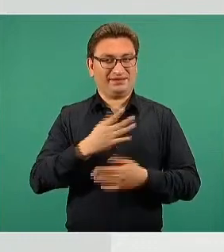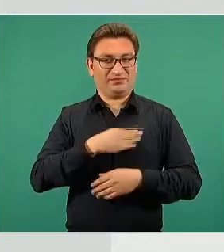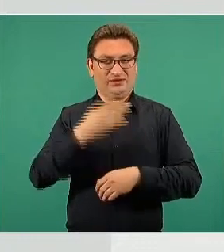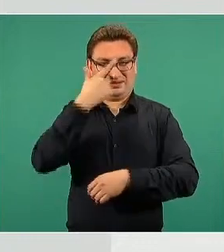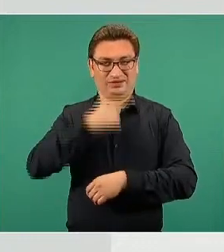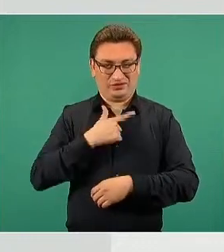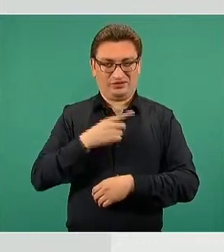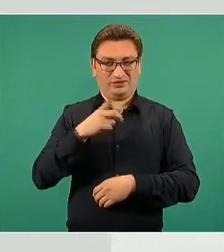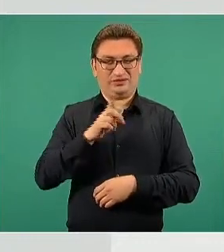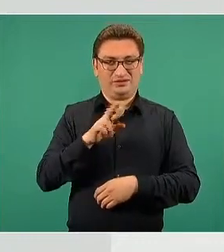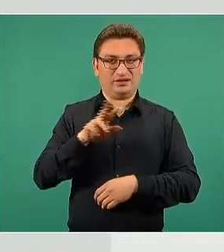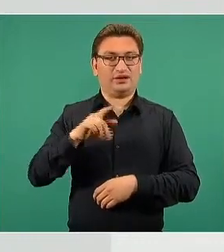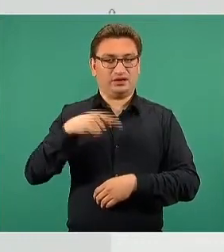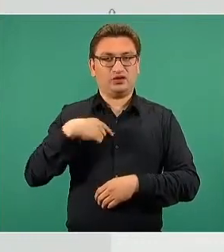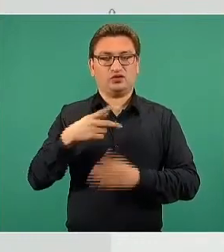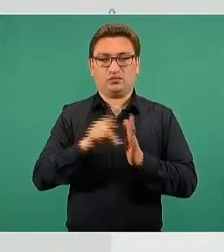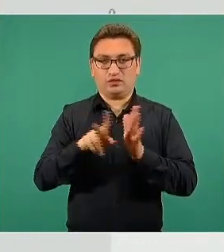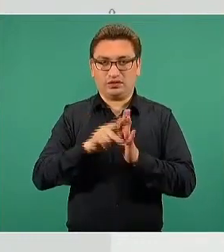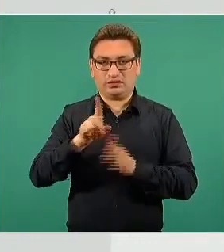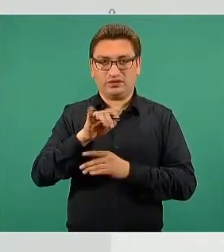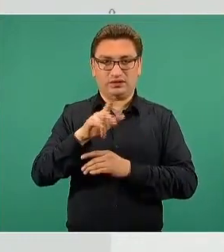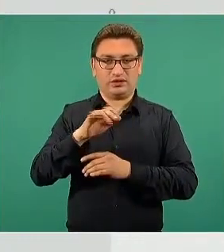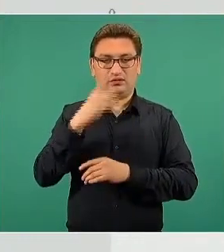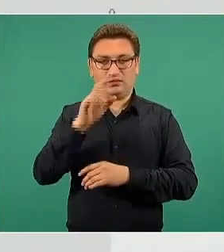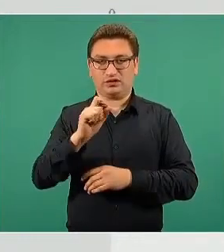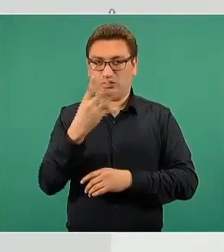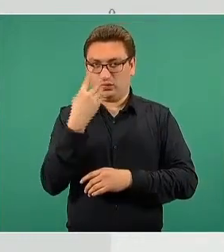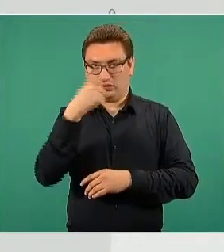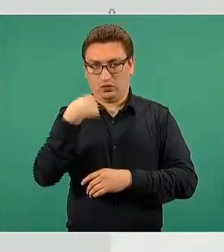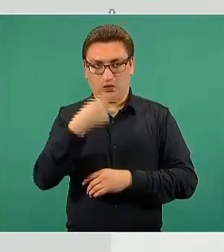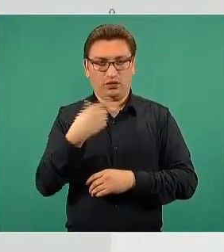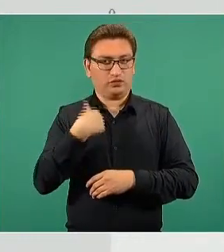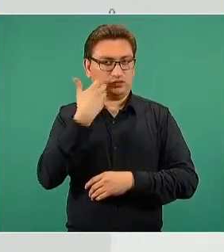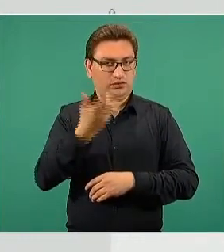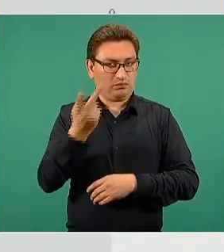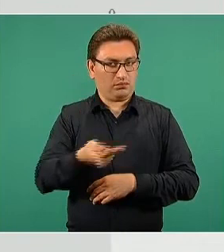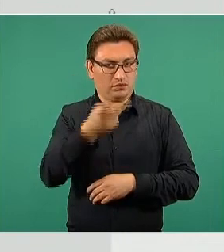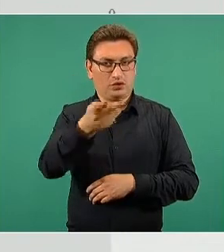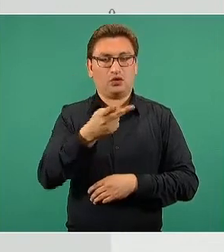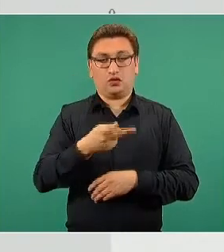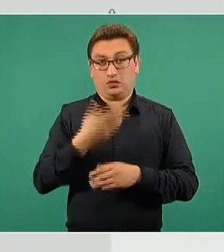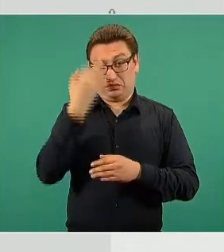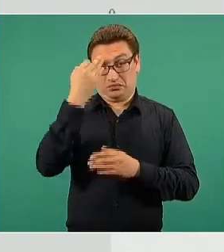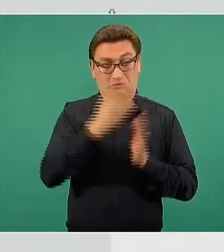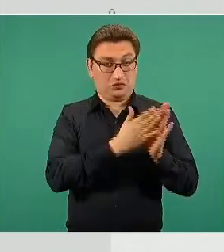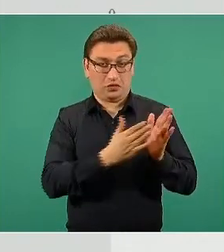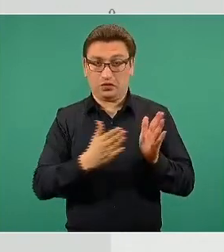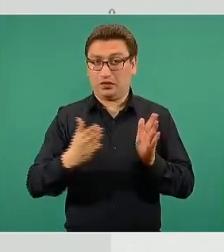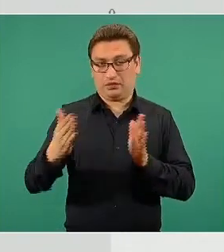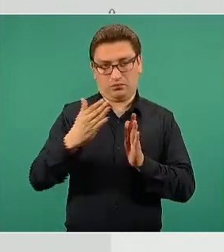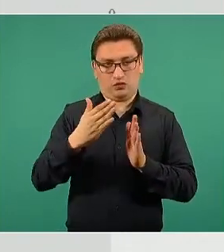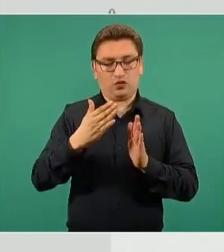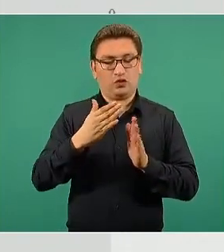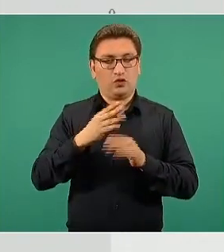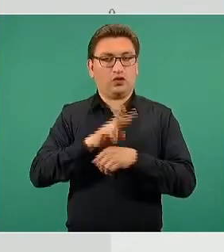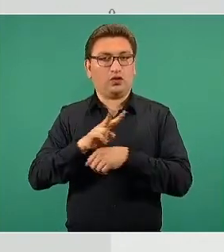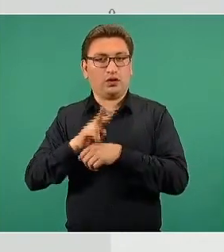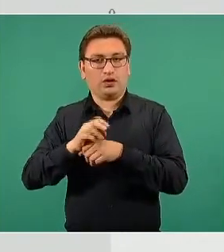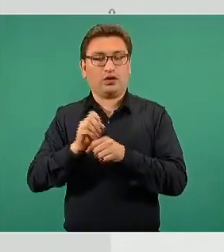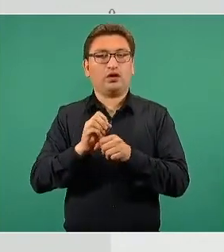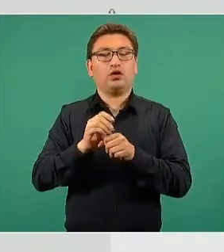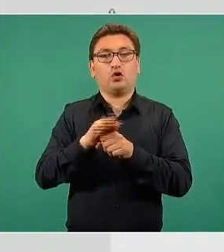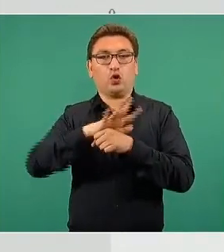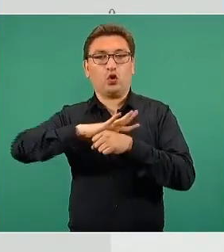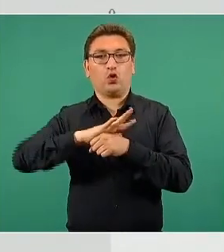noches, doctor. Karina Aguilar, del diario 24 Horas. Preguntarle en torno a este seguimiento de la variante denominada de